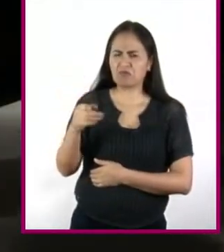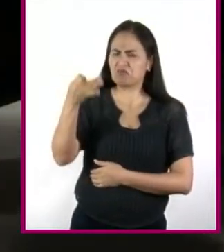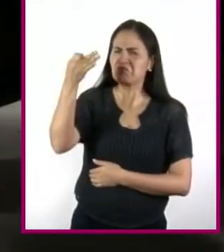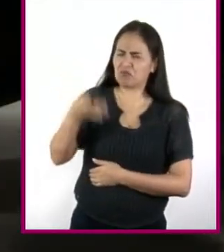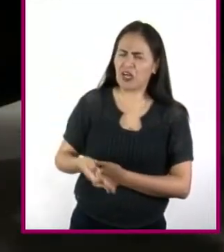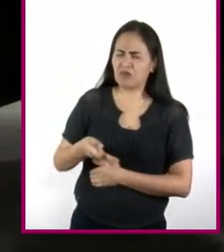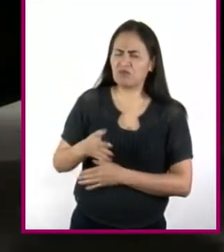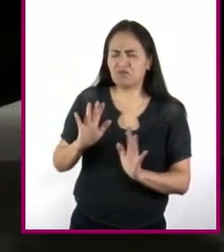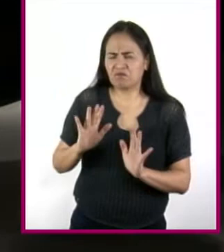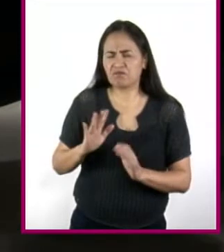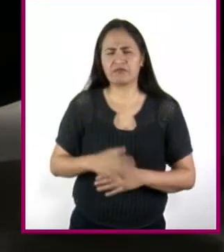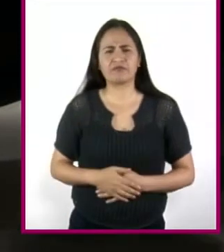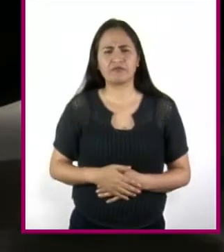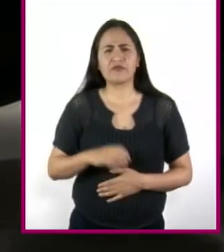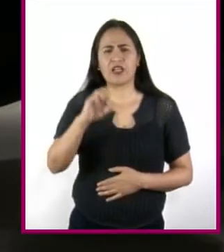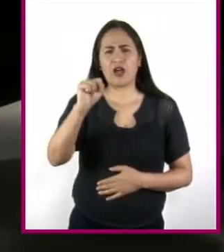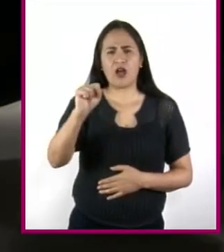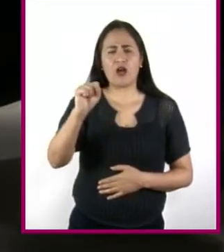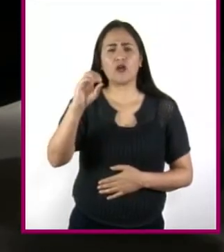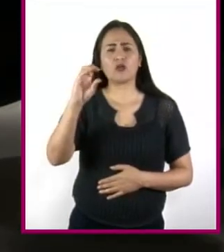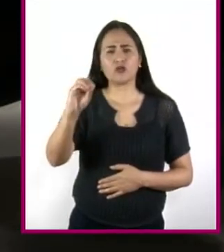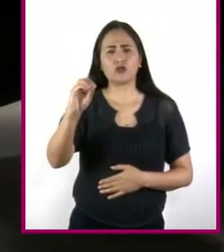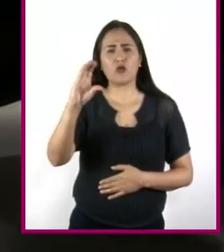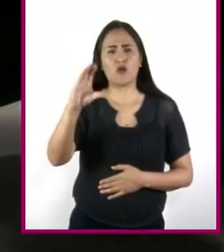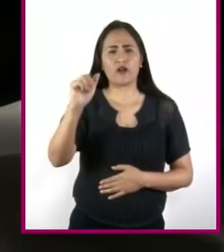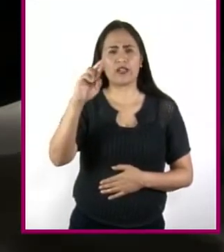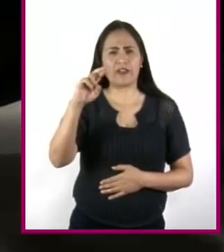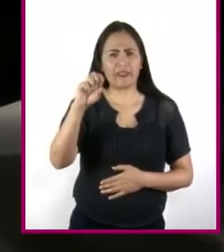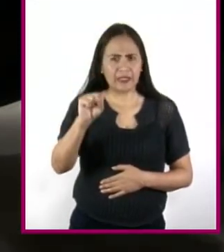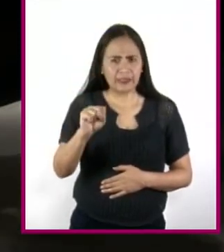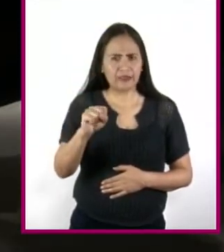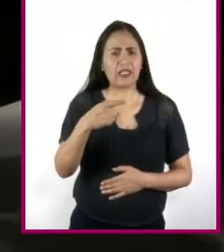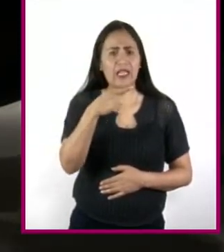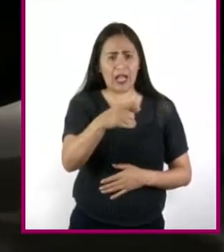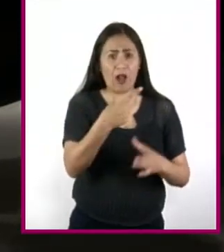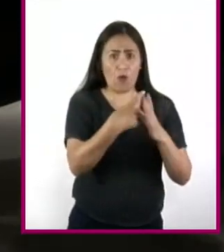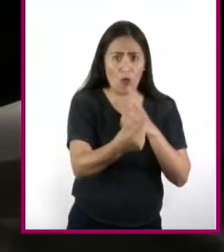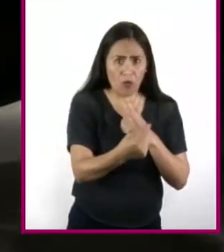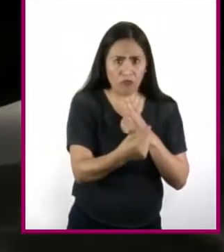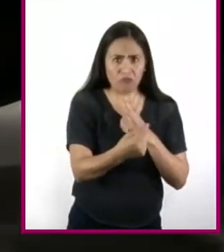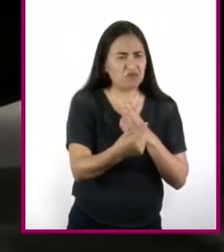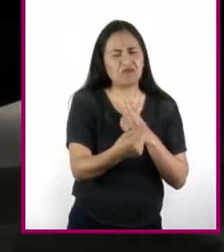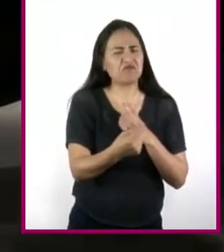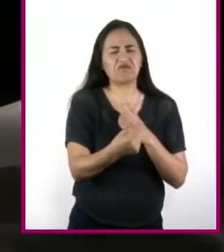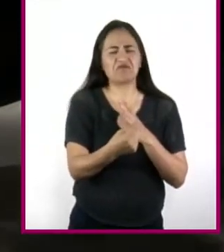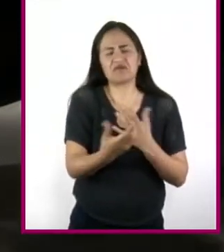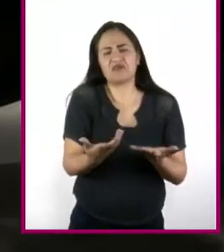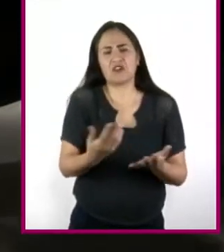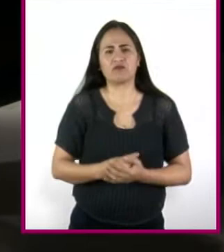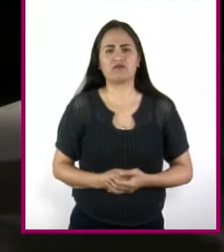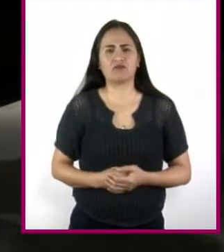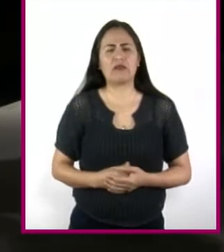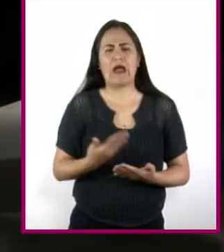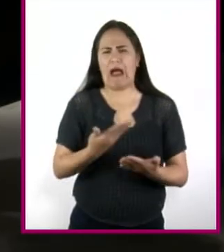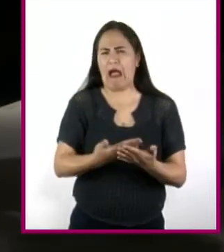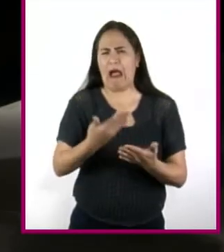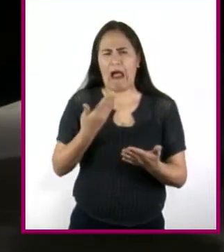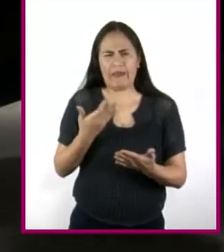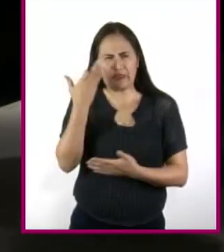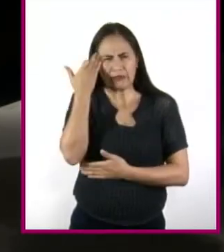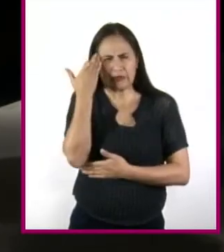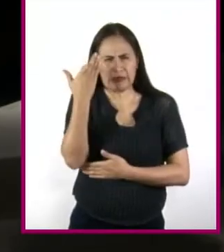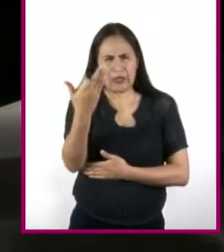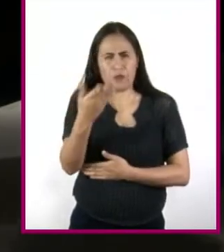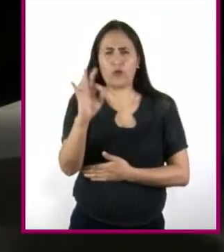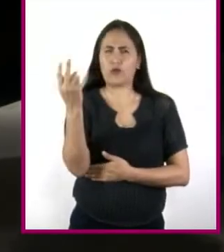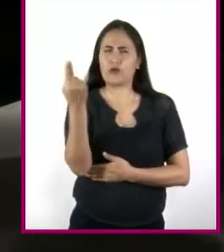Tan es así que Sócrates incluso tuvo la oportunidad de escapar y no lo hizo. Antes de que llegara el momento en el que Sócrates debía